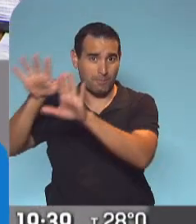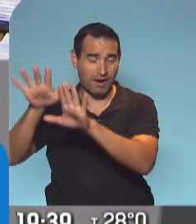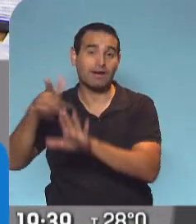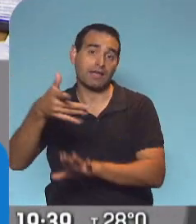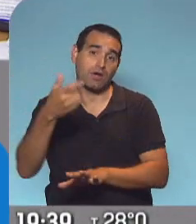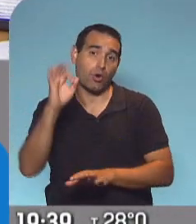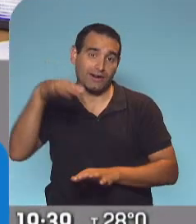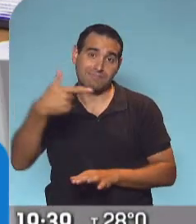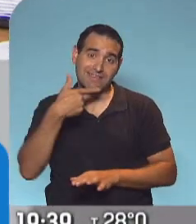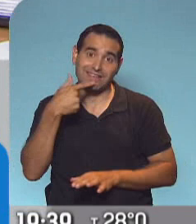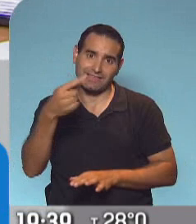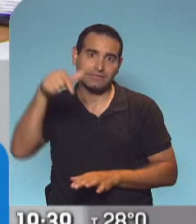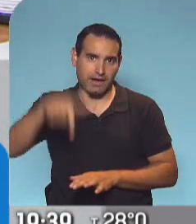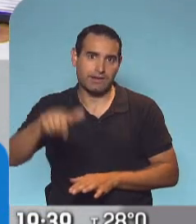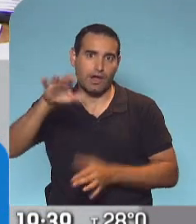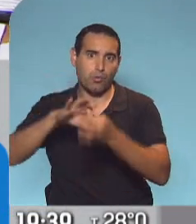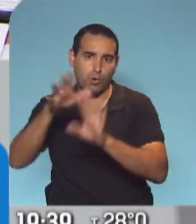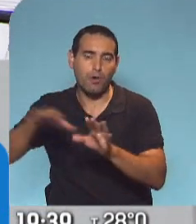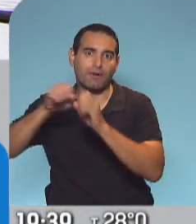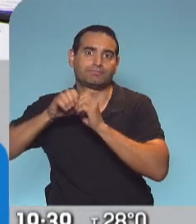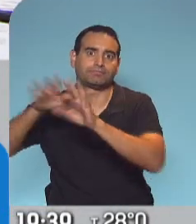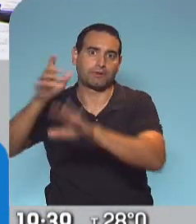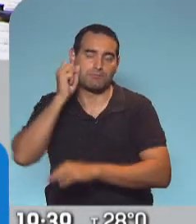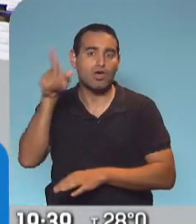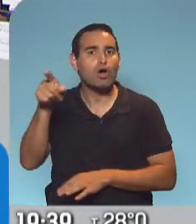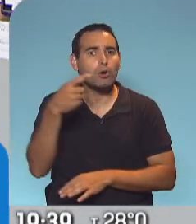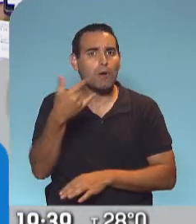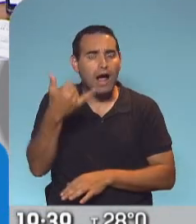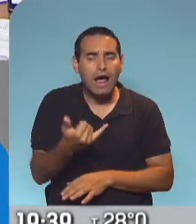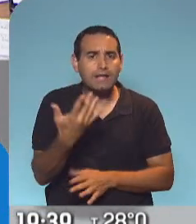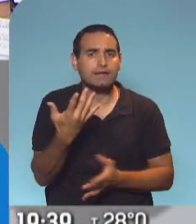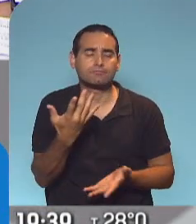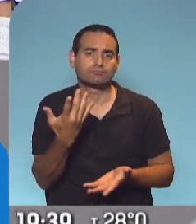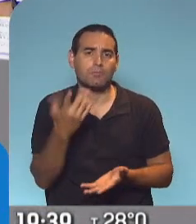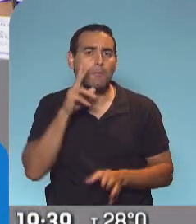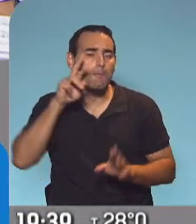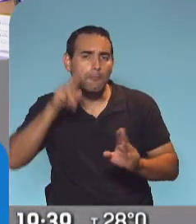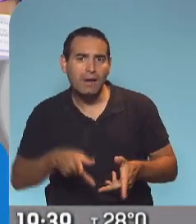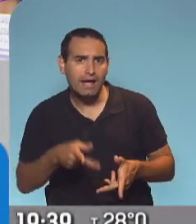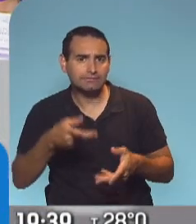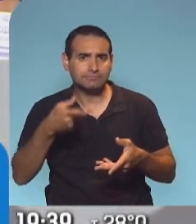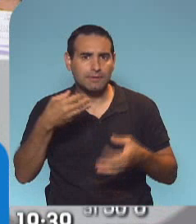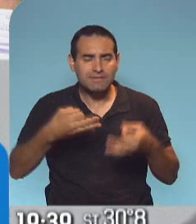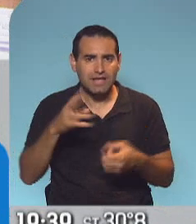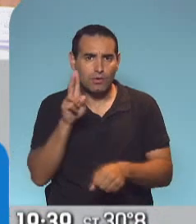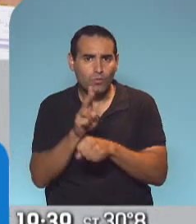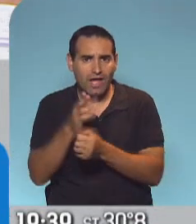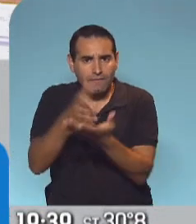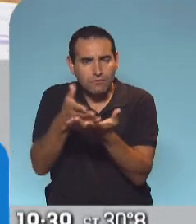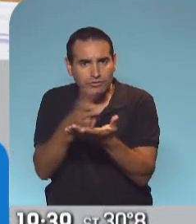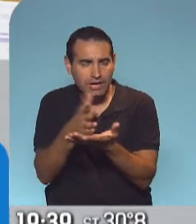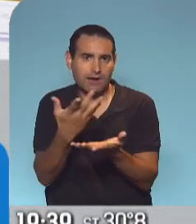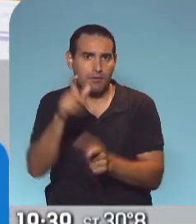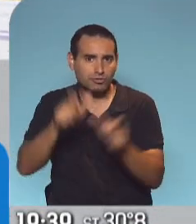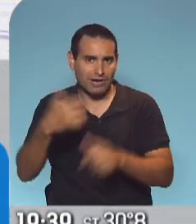decretado que es el epicentro hoy de esa pandemia, ¿tendrá algún operativo o alguna operación de sanidad de frontera o algo particular para traer